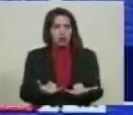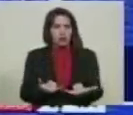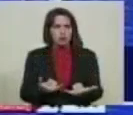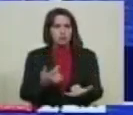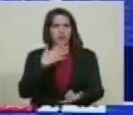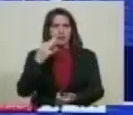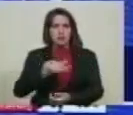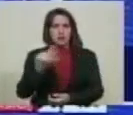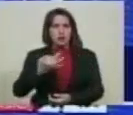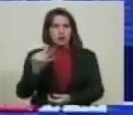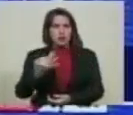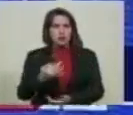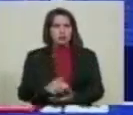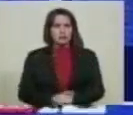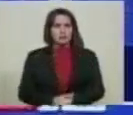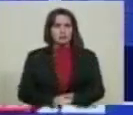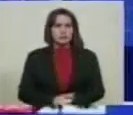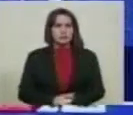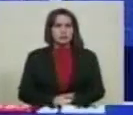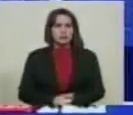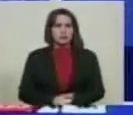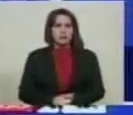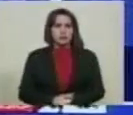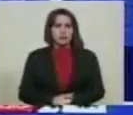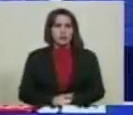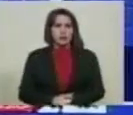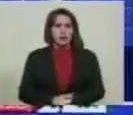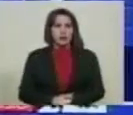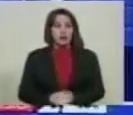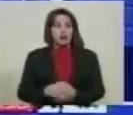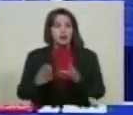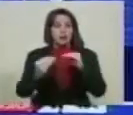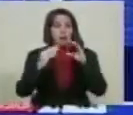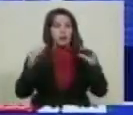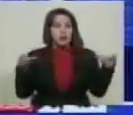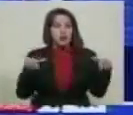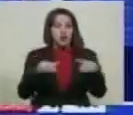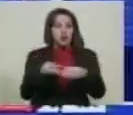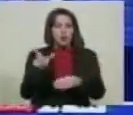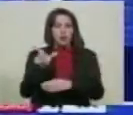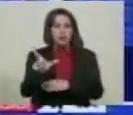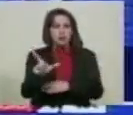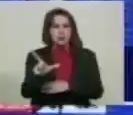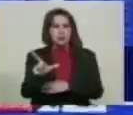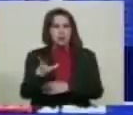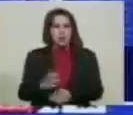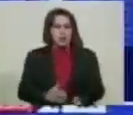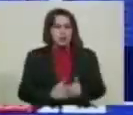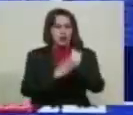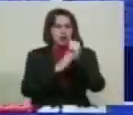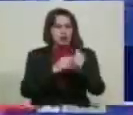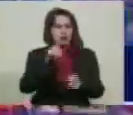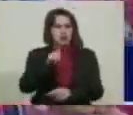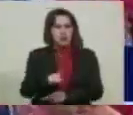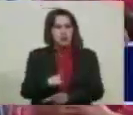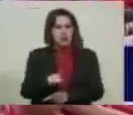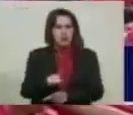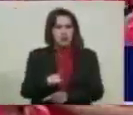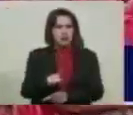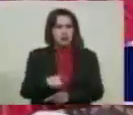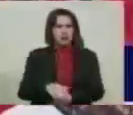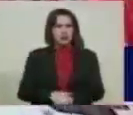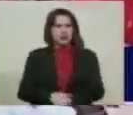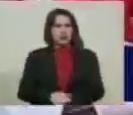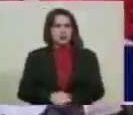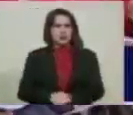No estamos hablando de un partido y de una juventud aérea, como denunciaba el Libertador, la